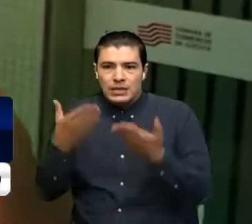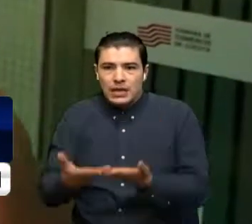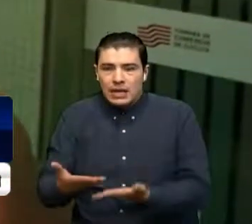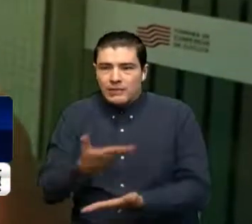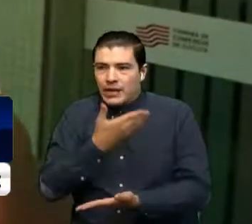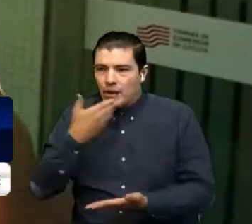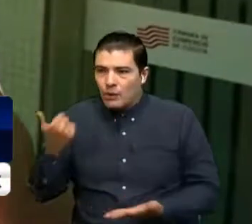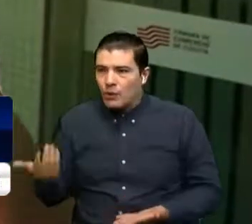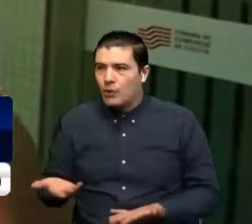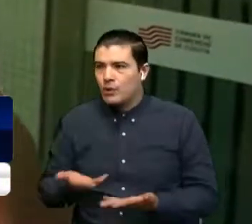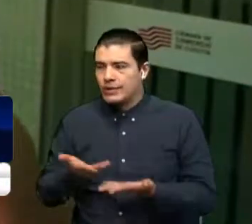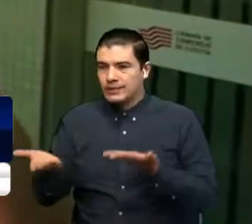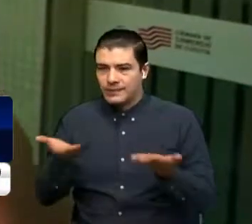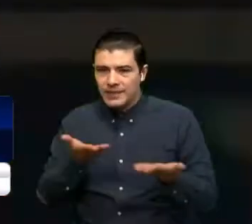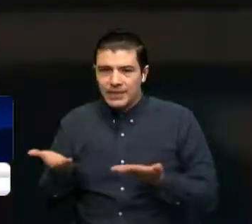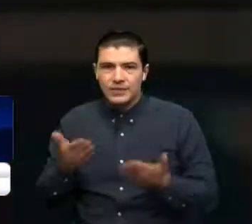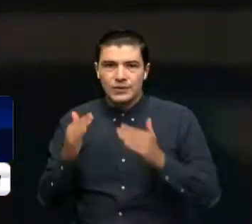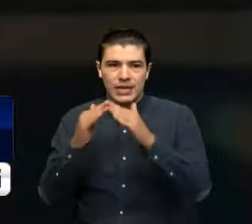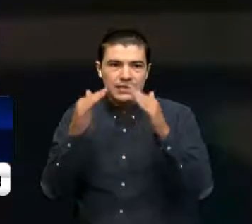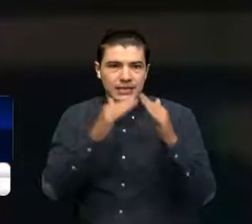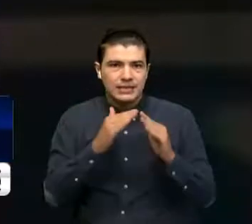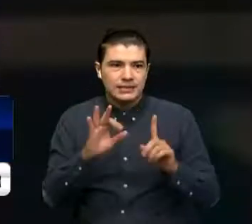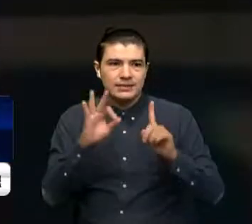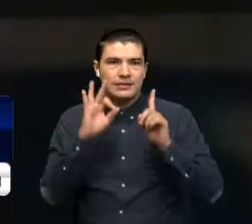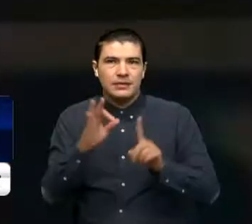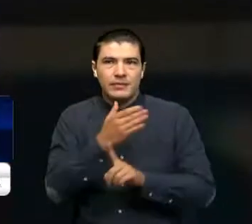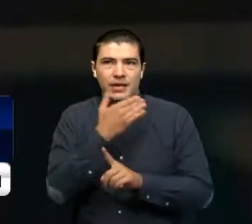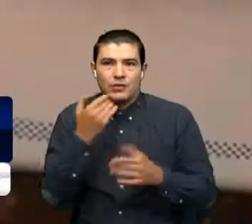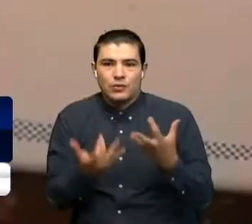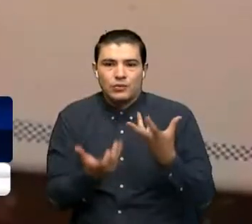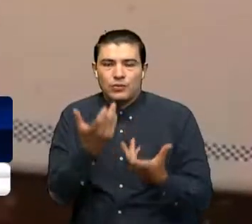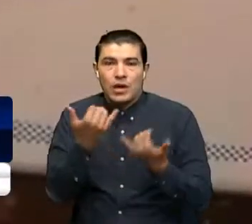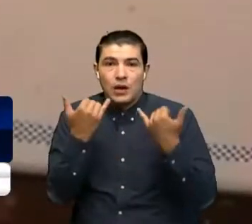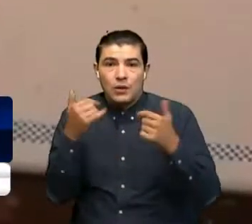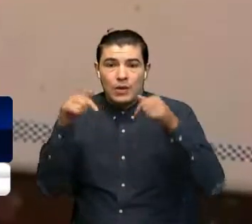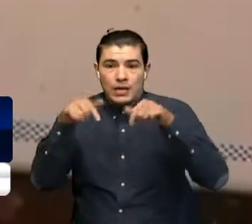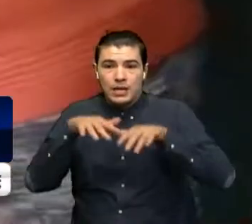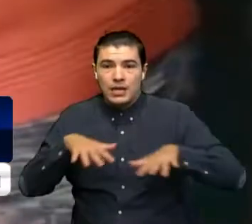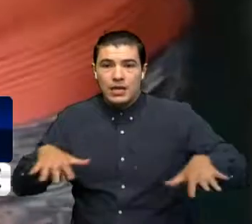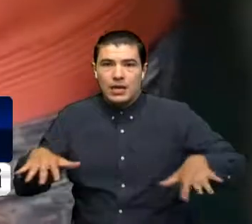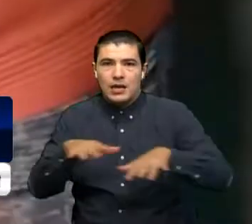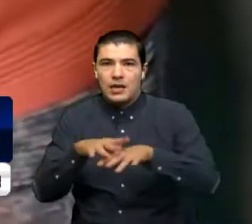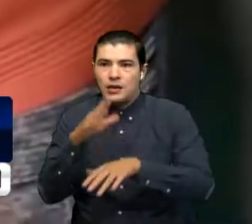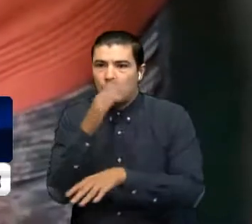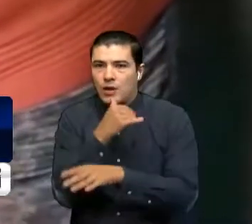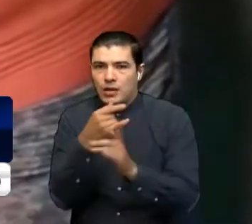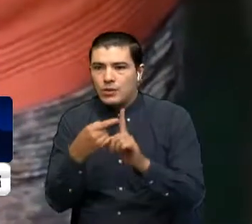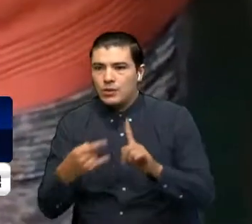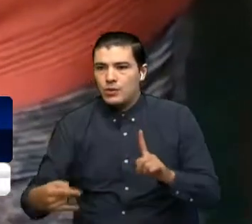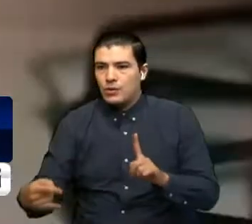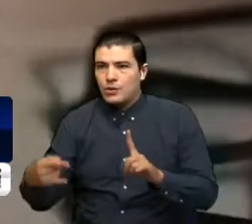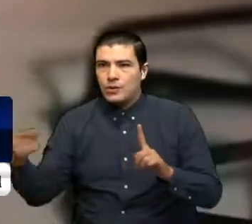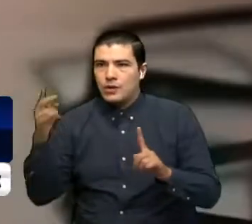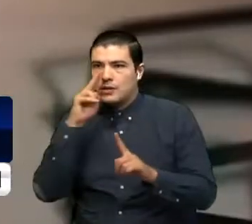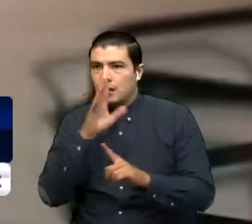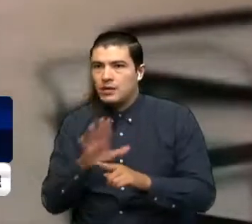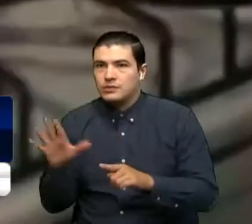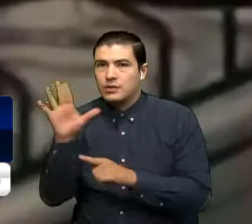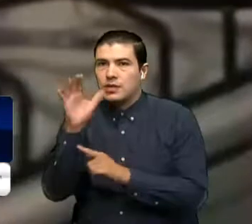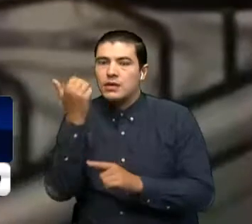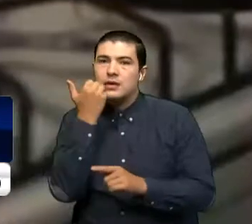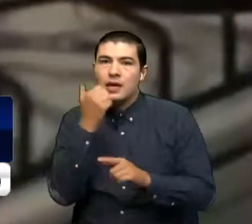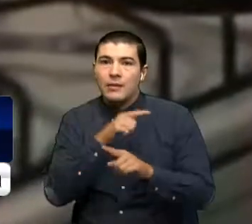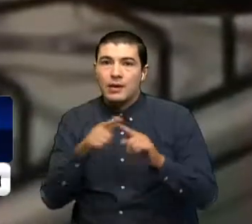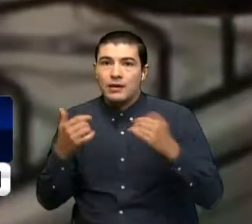los domicilios o para las viviendas. Actualmente el área metropolitana no se encuentra conectada a la red nacional de gas, y eso